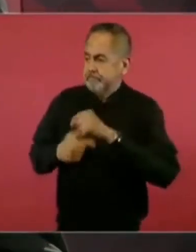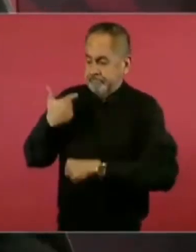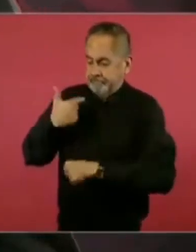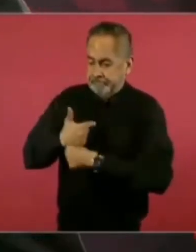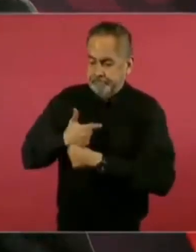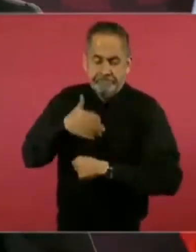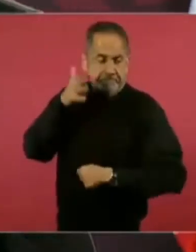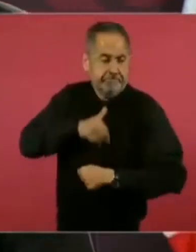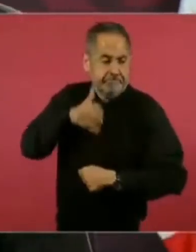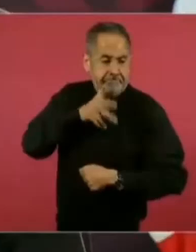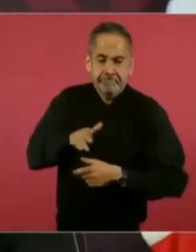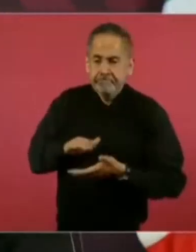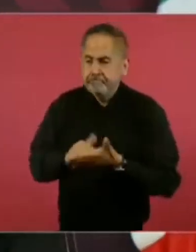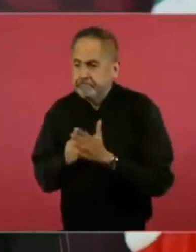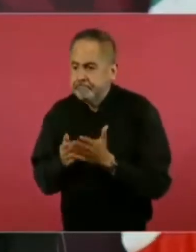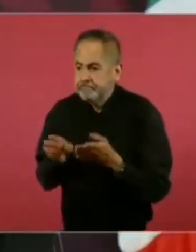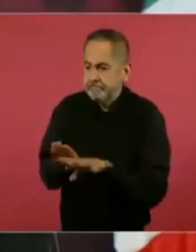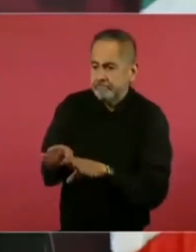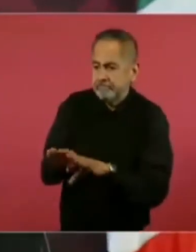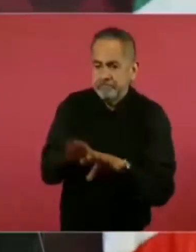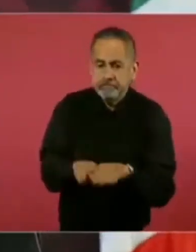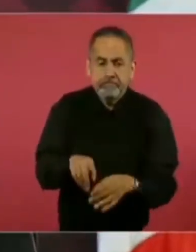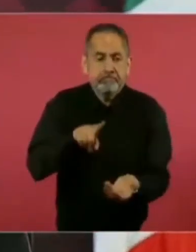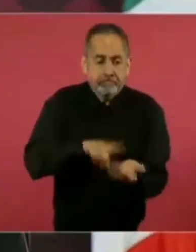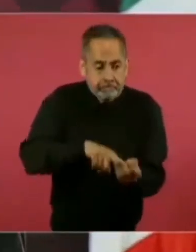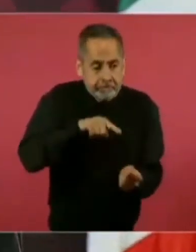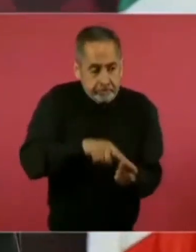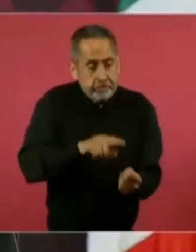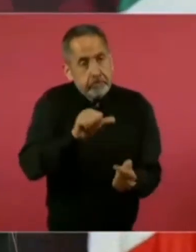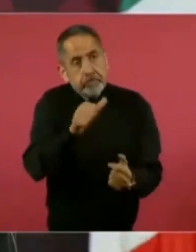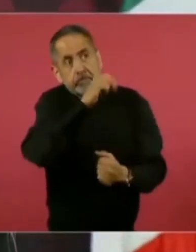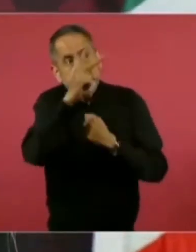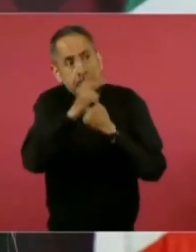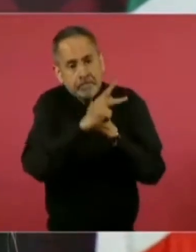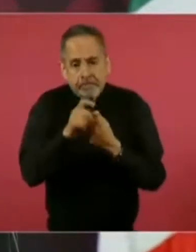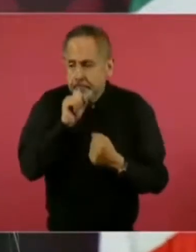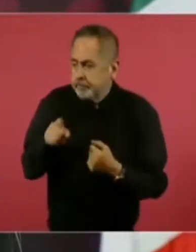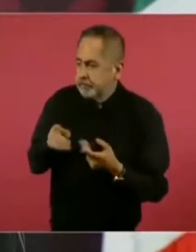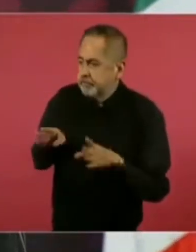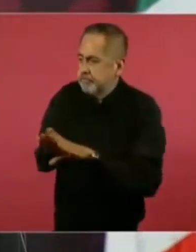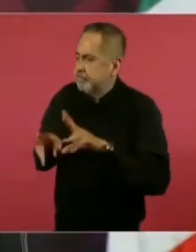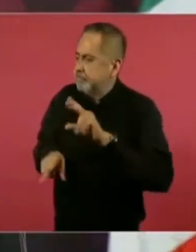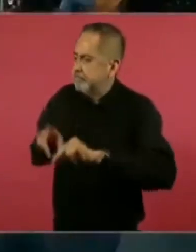tanto en el país como afuera.